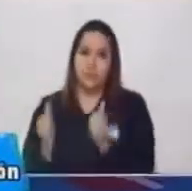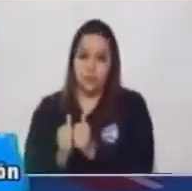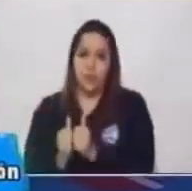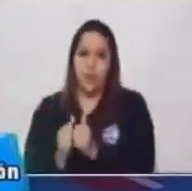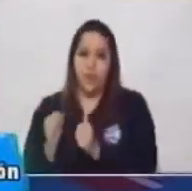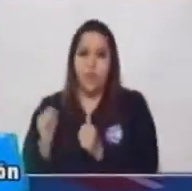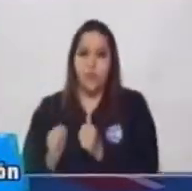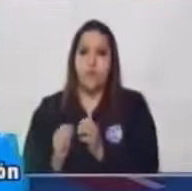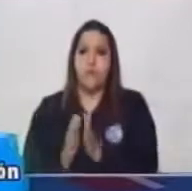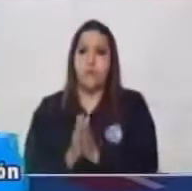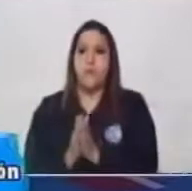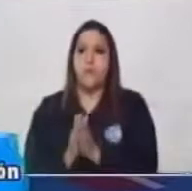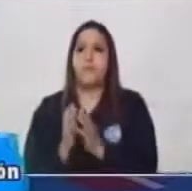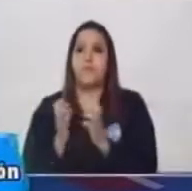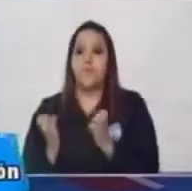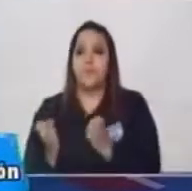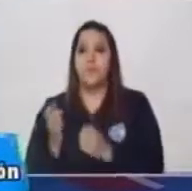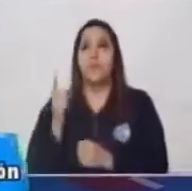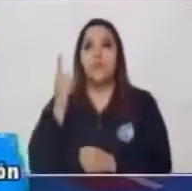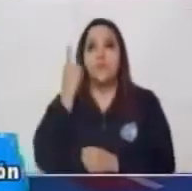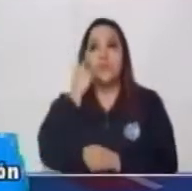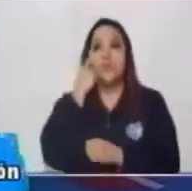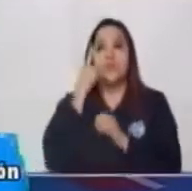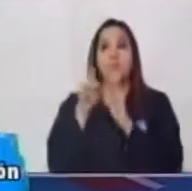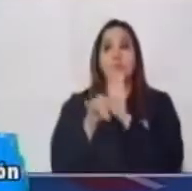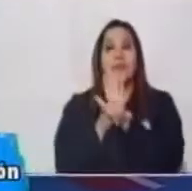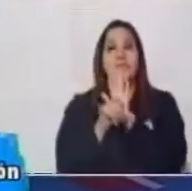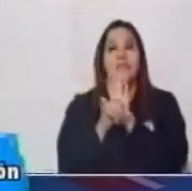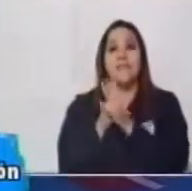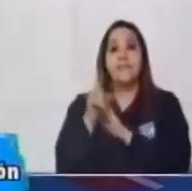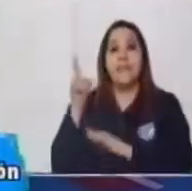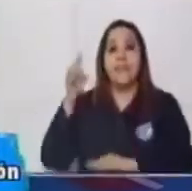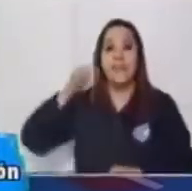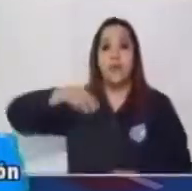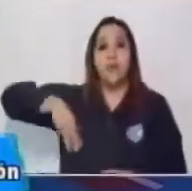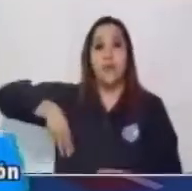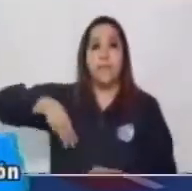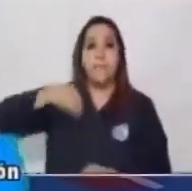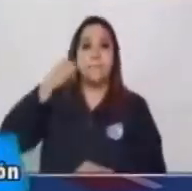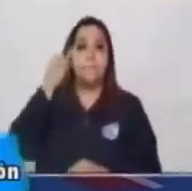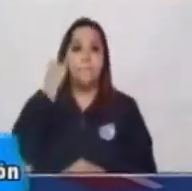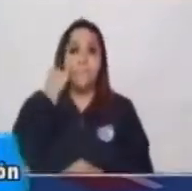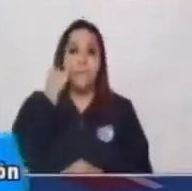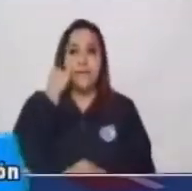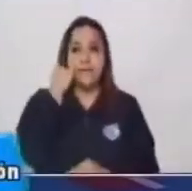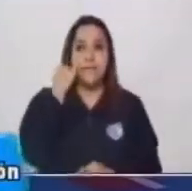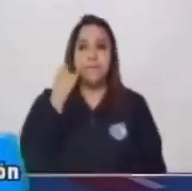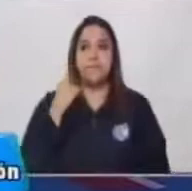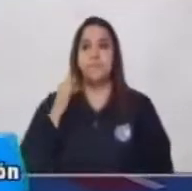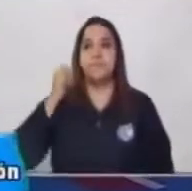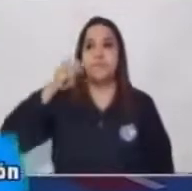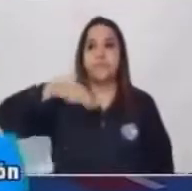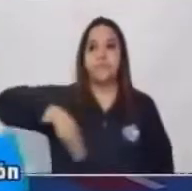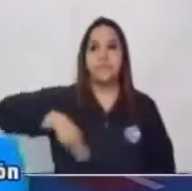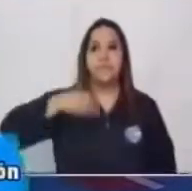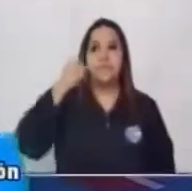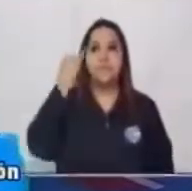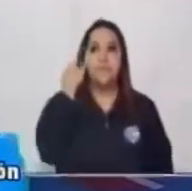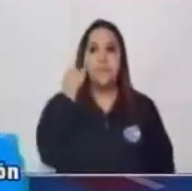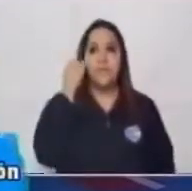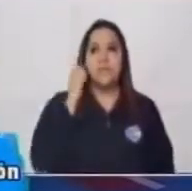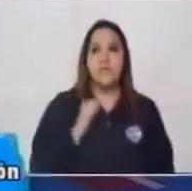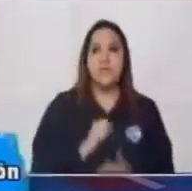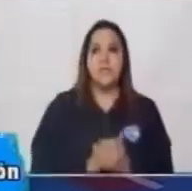modificador directo, que lo vas a identificar con una letra M y una letra I. ¿Con qué letras se indiqué? Muy bien, con las